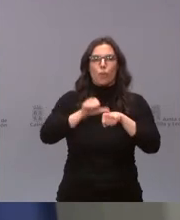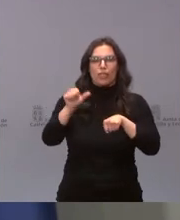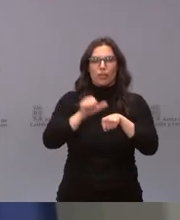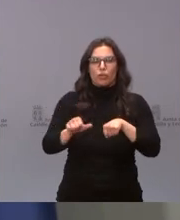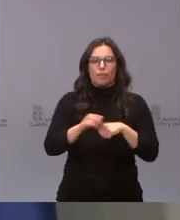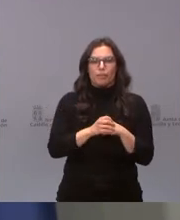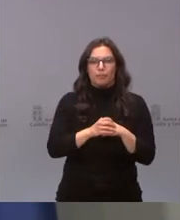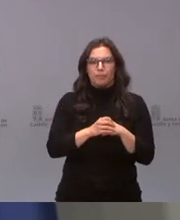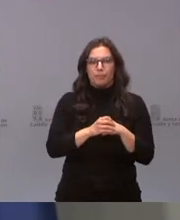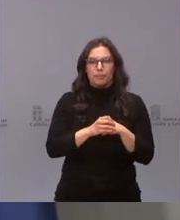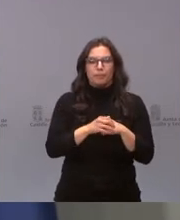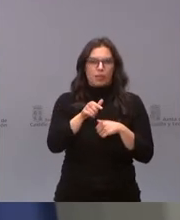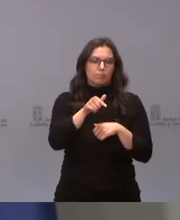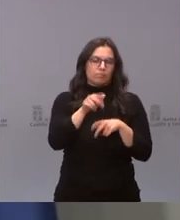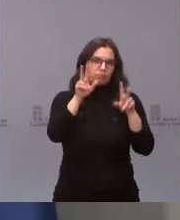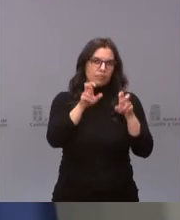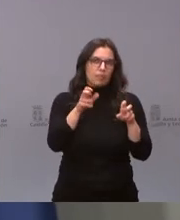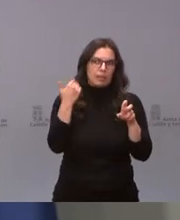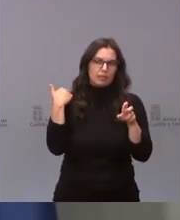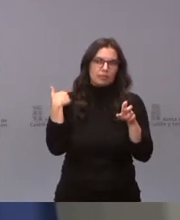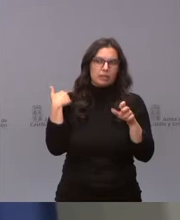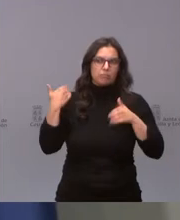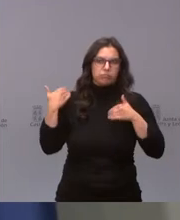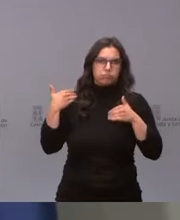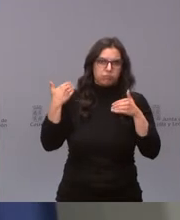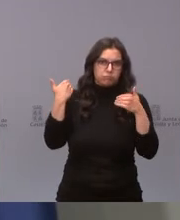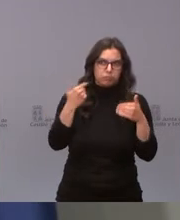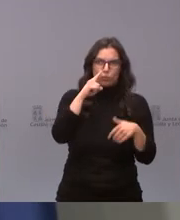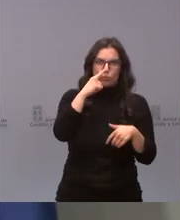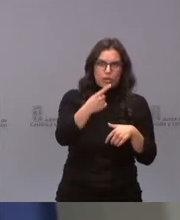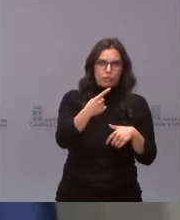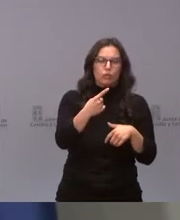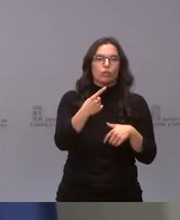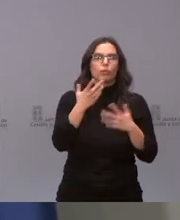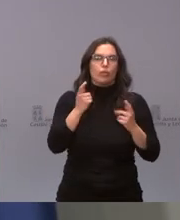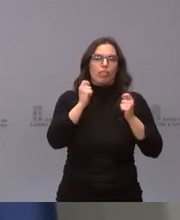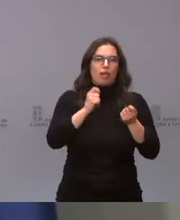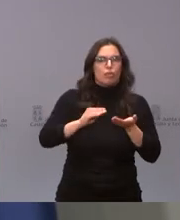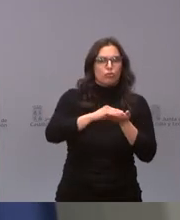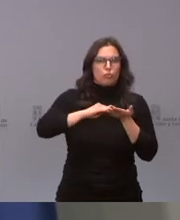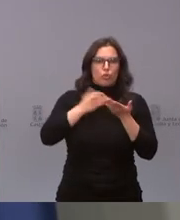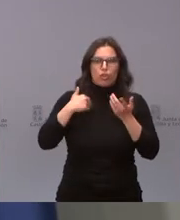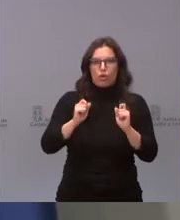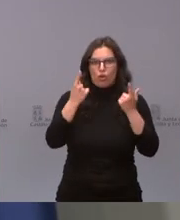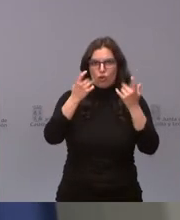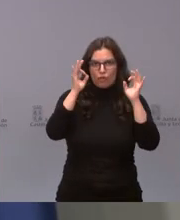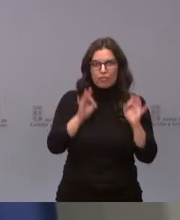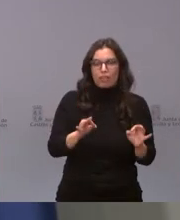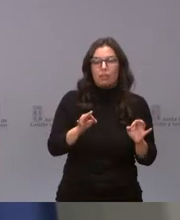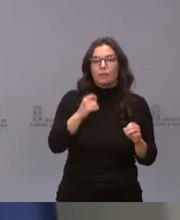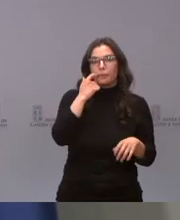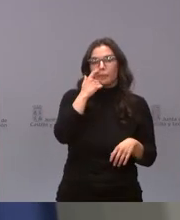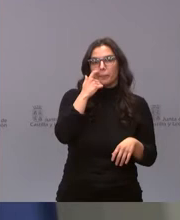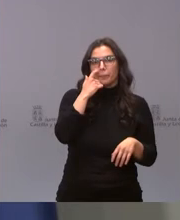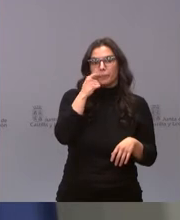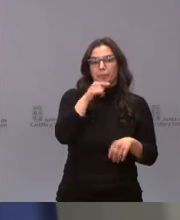un asunto que llevaba coleando ya un año. Se le da una solución definitiva y se le